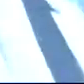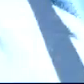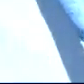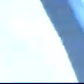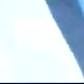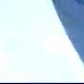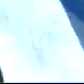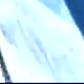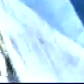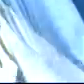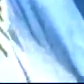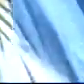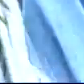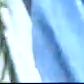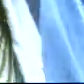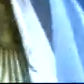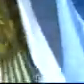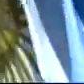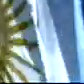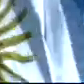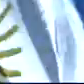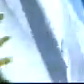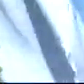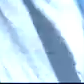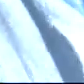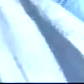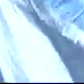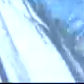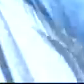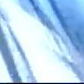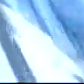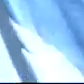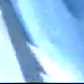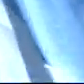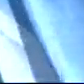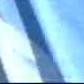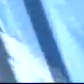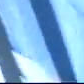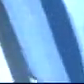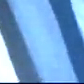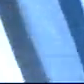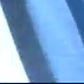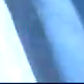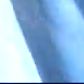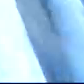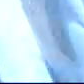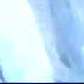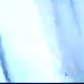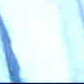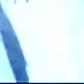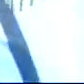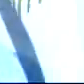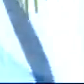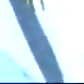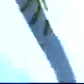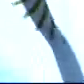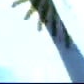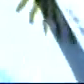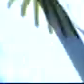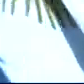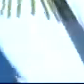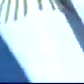26.522 de Servicios de Comunicación y Audiovisual, hasta aquí han transmitido LRA